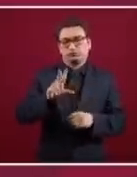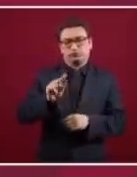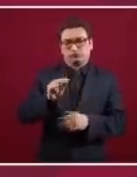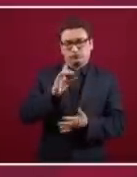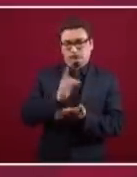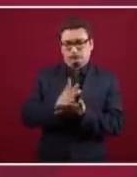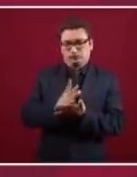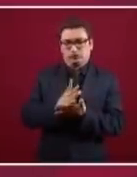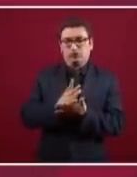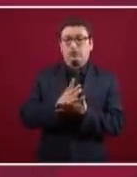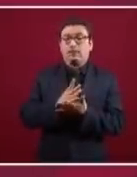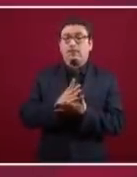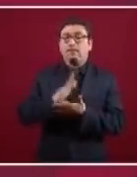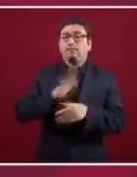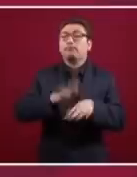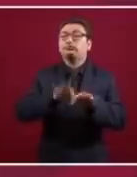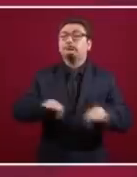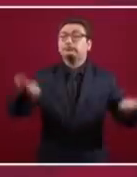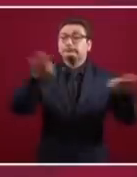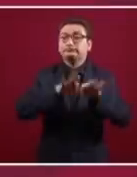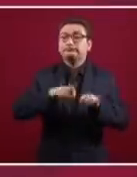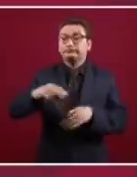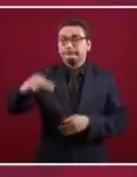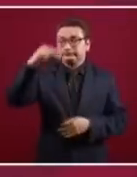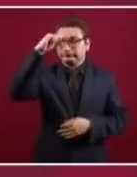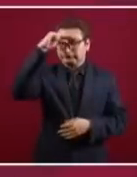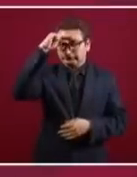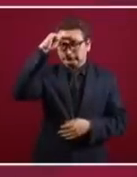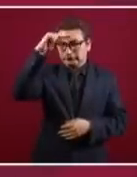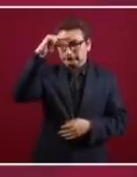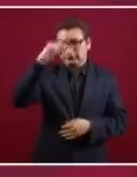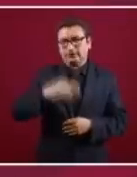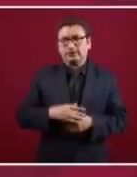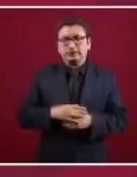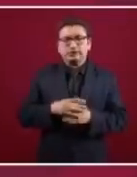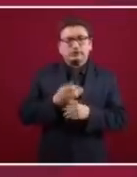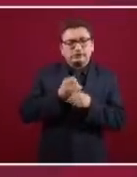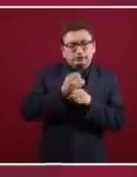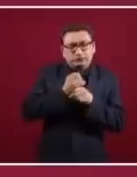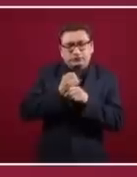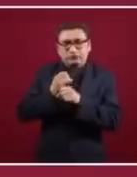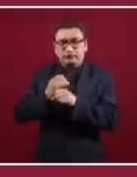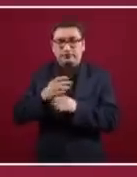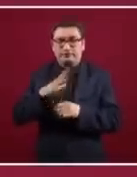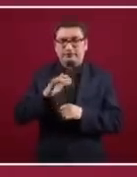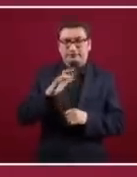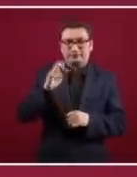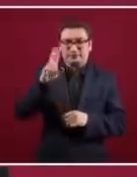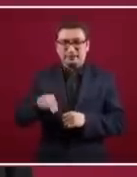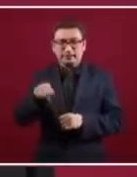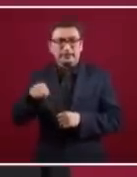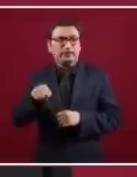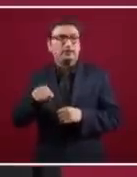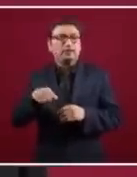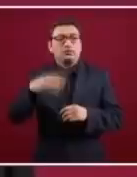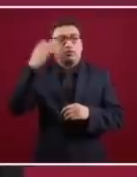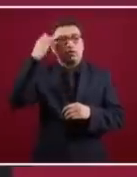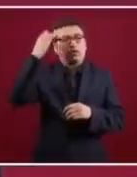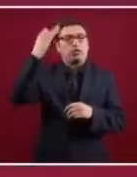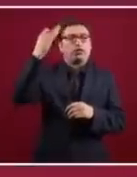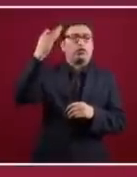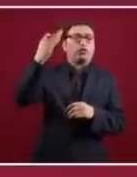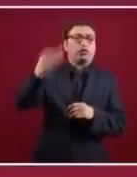la fuerza ya no existe el cisen que perdían mucho tiempo